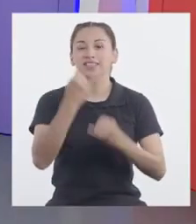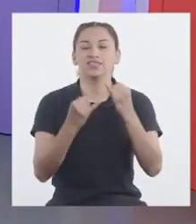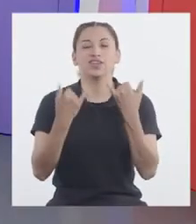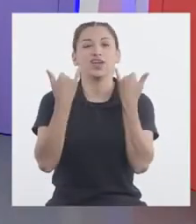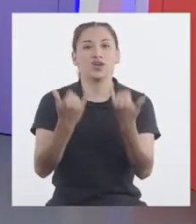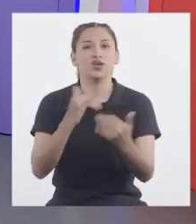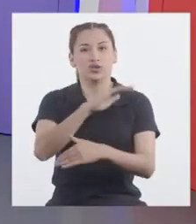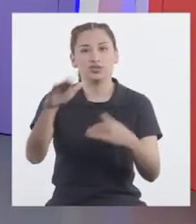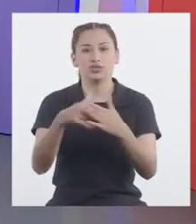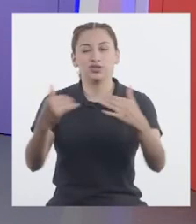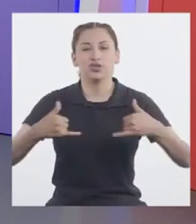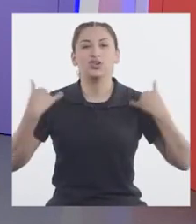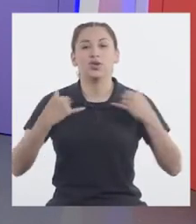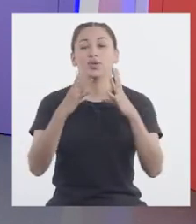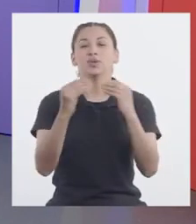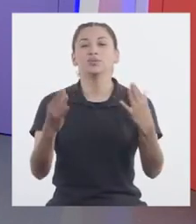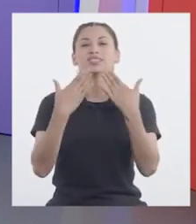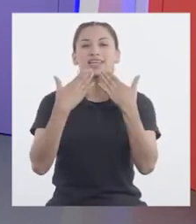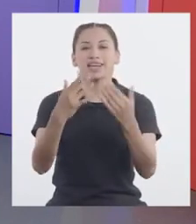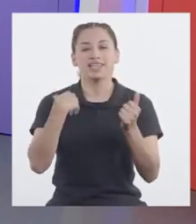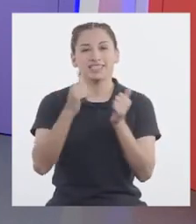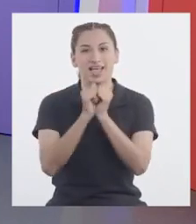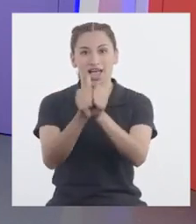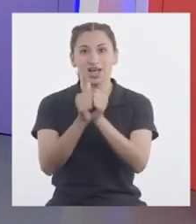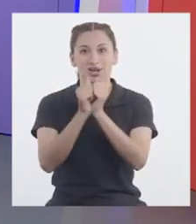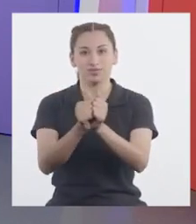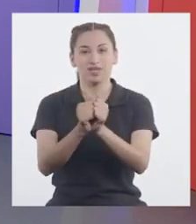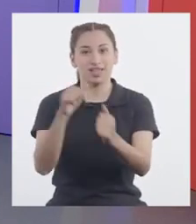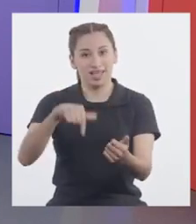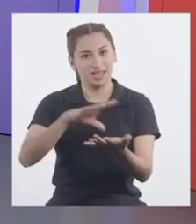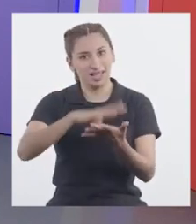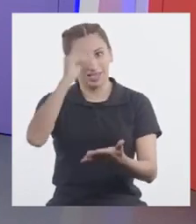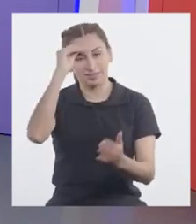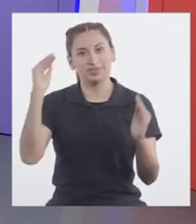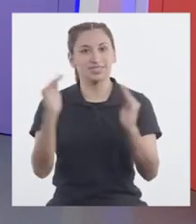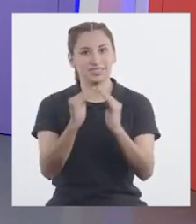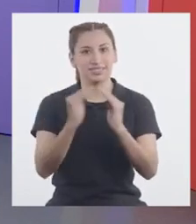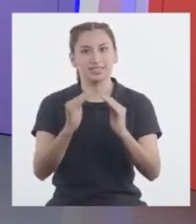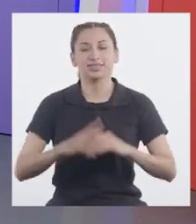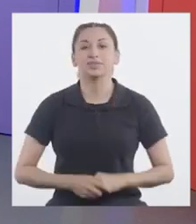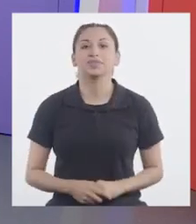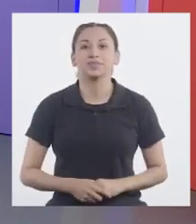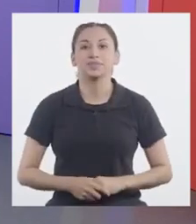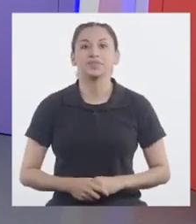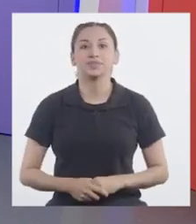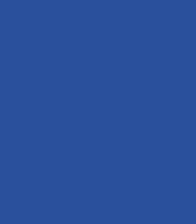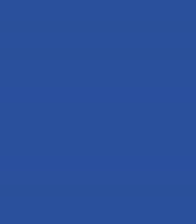Eso fue todo por hoy, chicas y chicos. Muchas gracias por habernos acompañado en Aprendo en Casa.